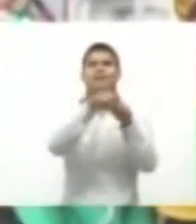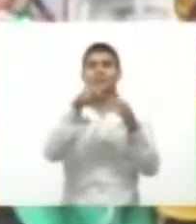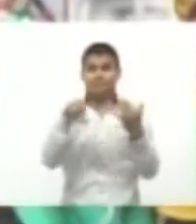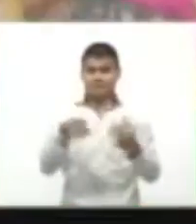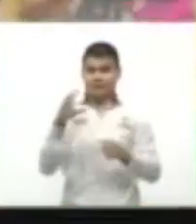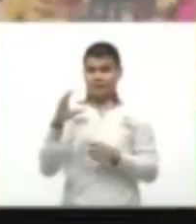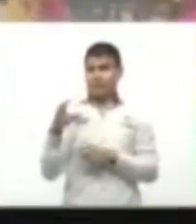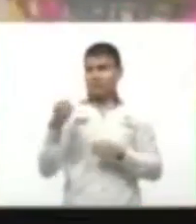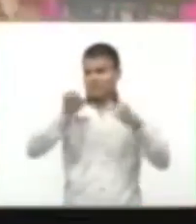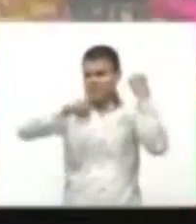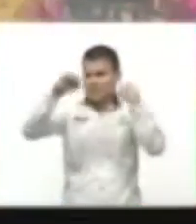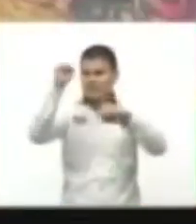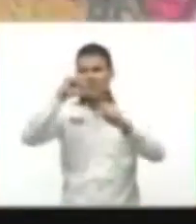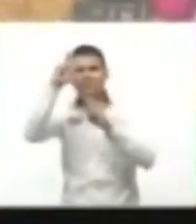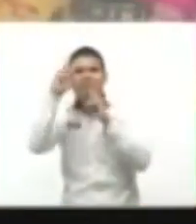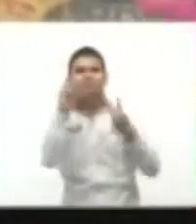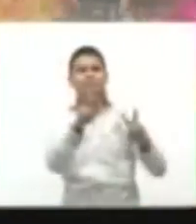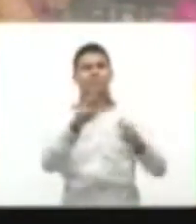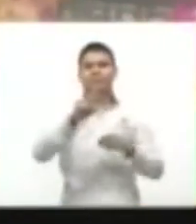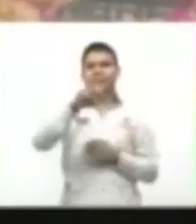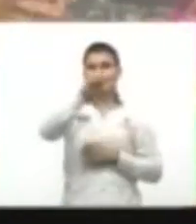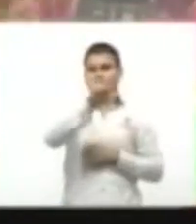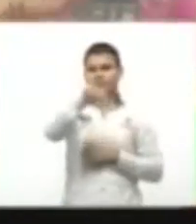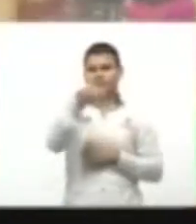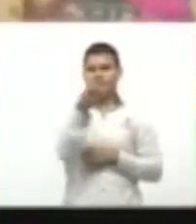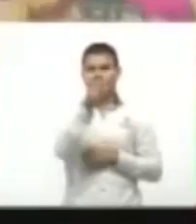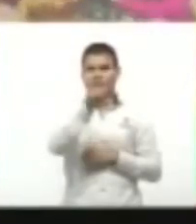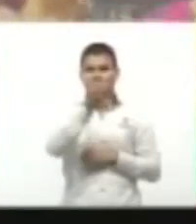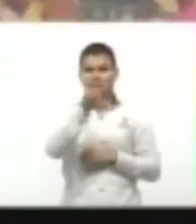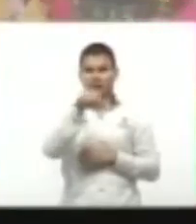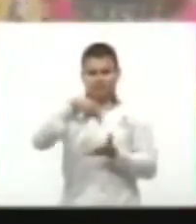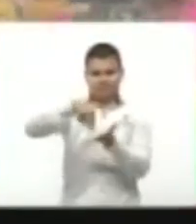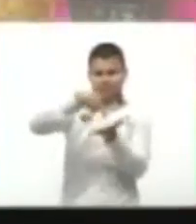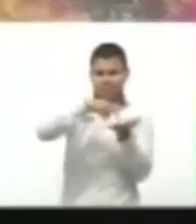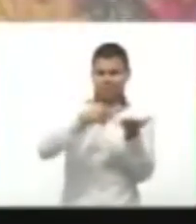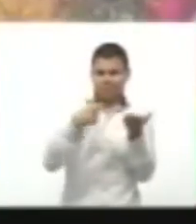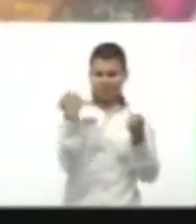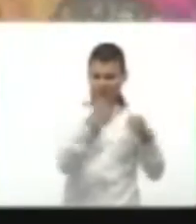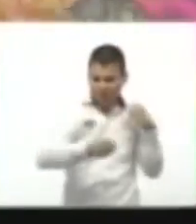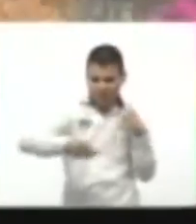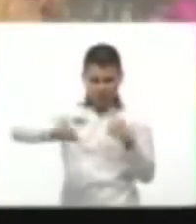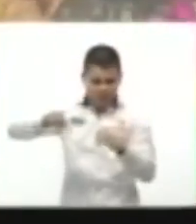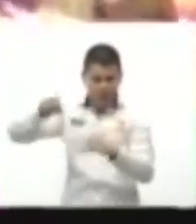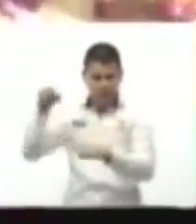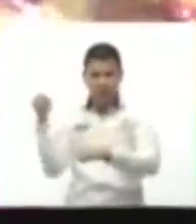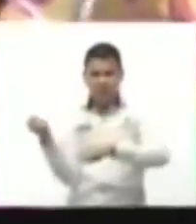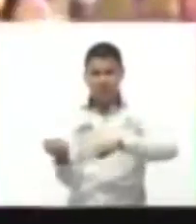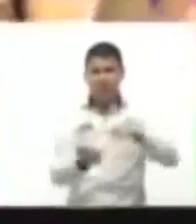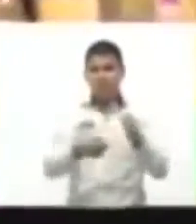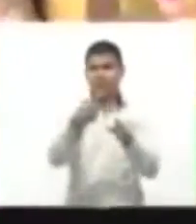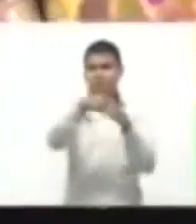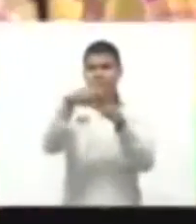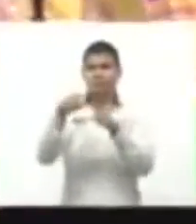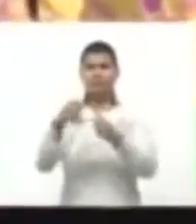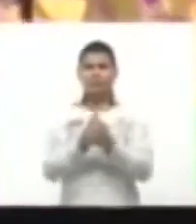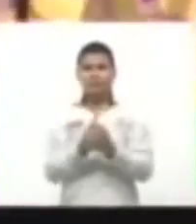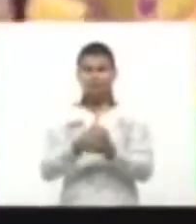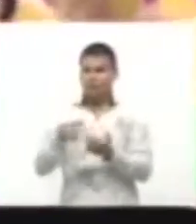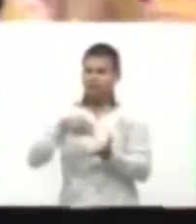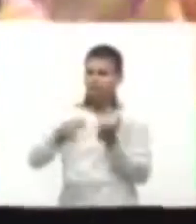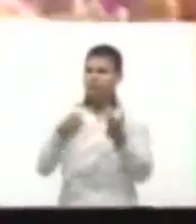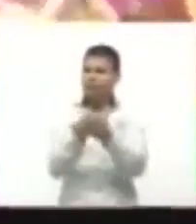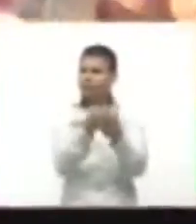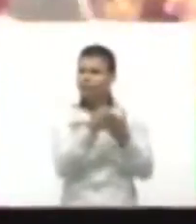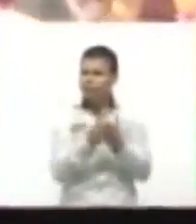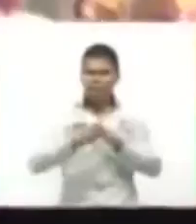un homenaje a Ángela Pedrosa Arzuza, directora de la danza del paloteo mixto, por sus 80 años de participación activa en las fiestas y